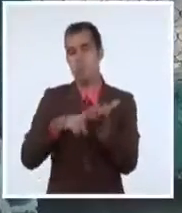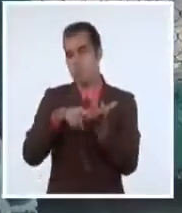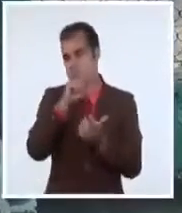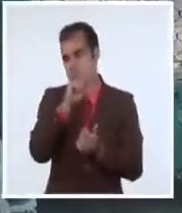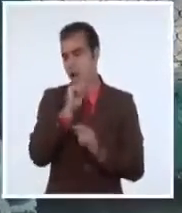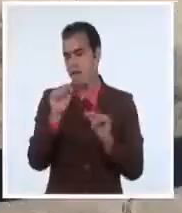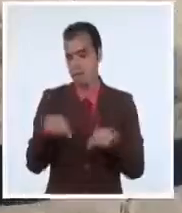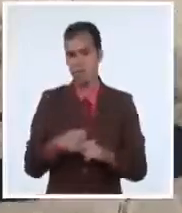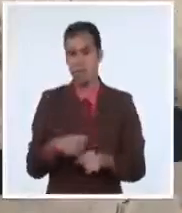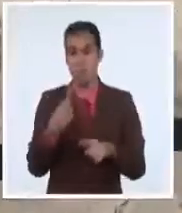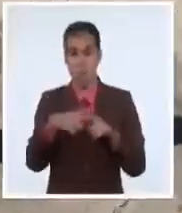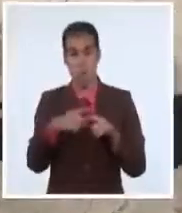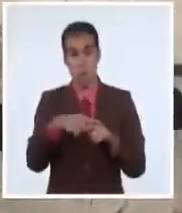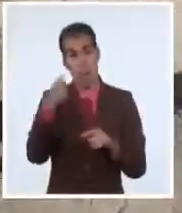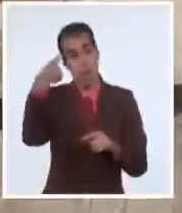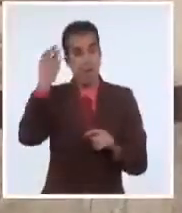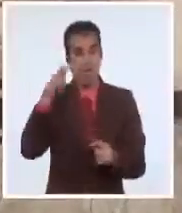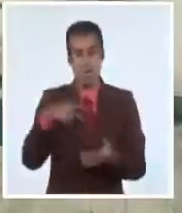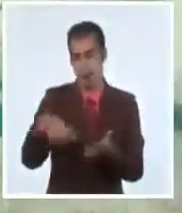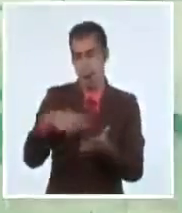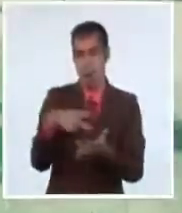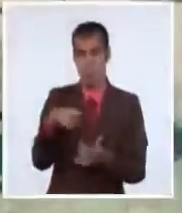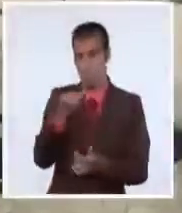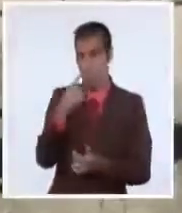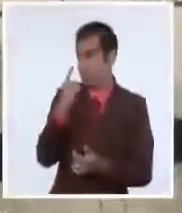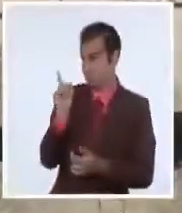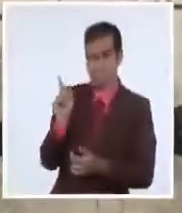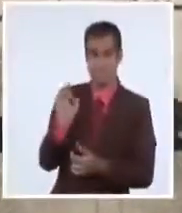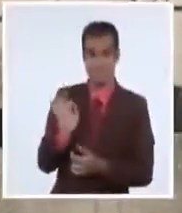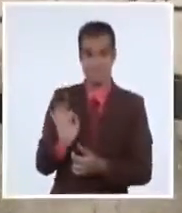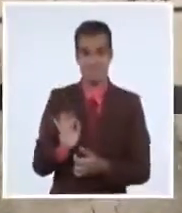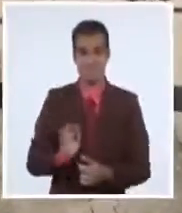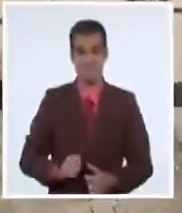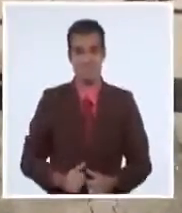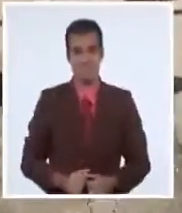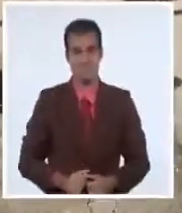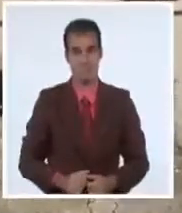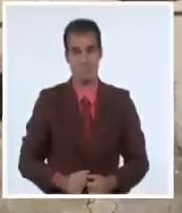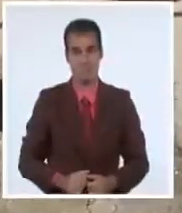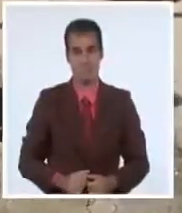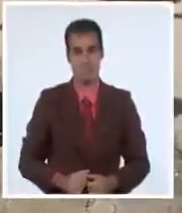se imaginan bailarinas como la pequeña Jocelyn.